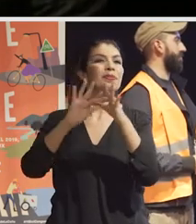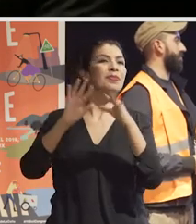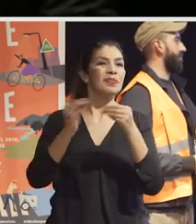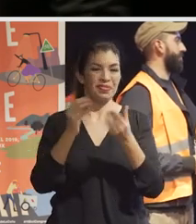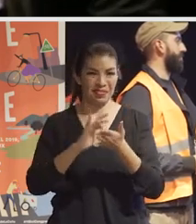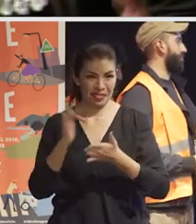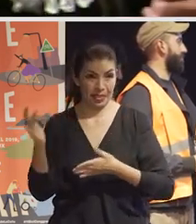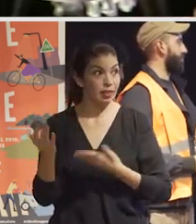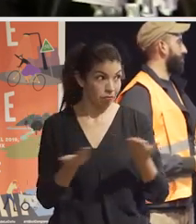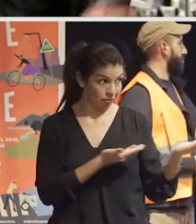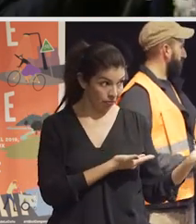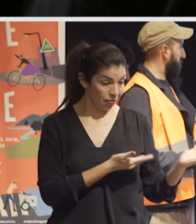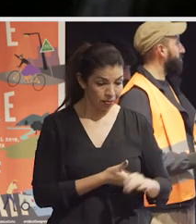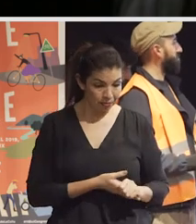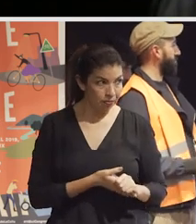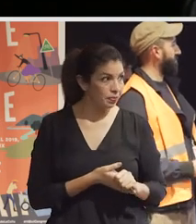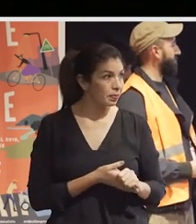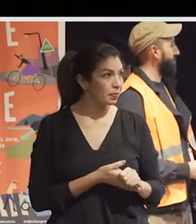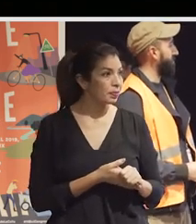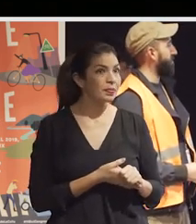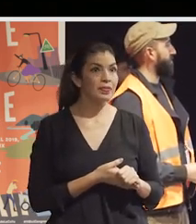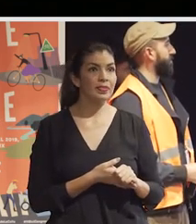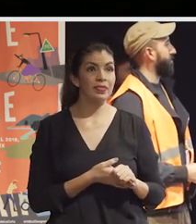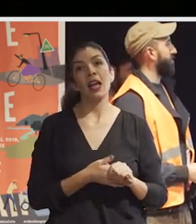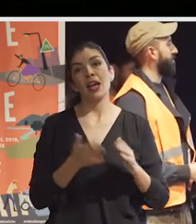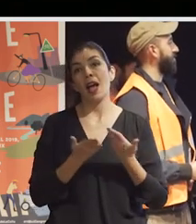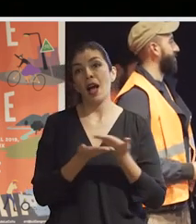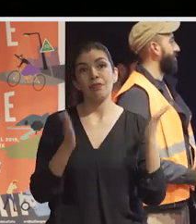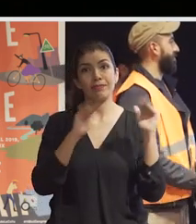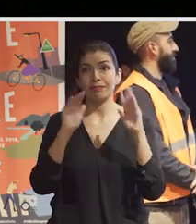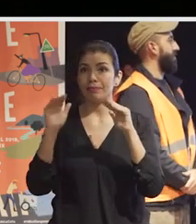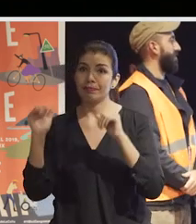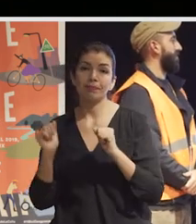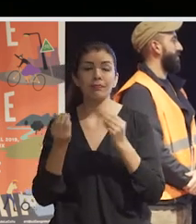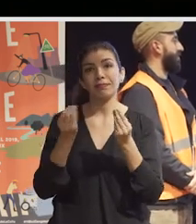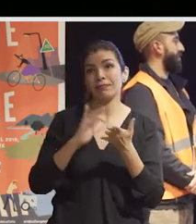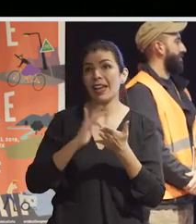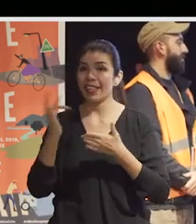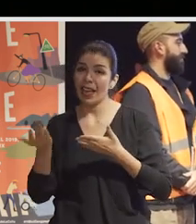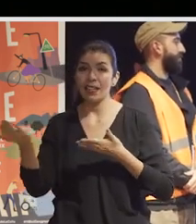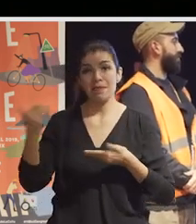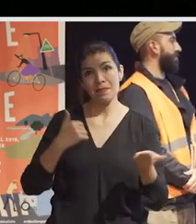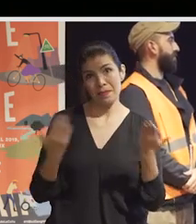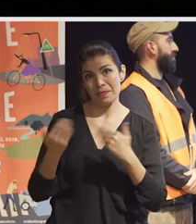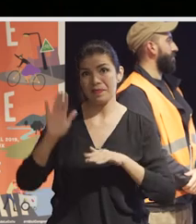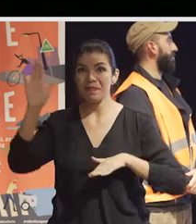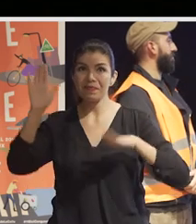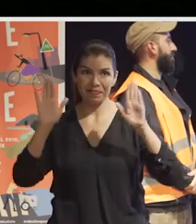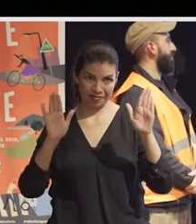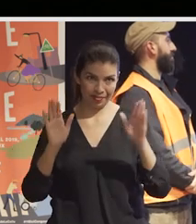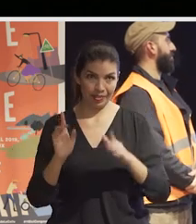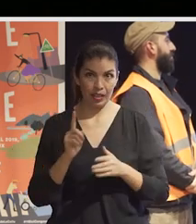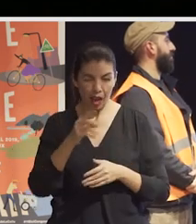o nos vamos despidiendo muchas gracias por participar no olvide de ponerse en